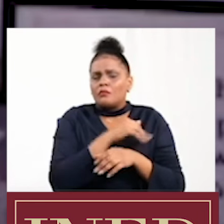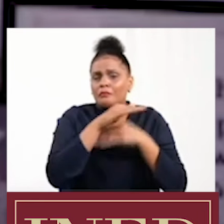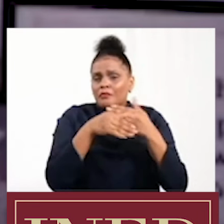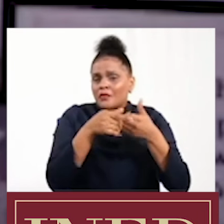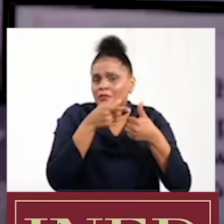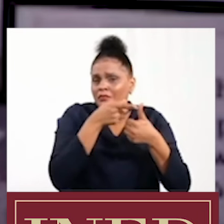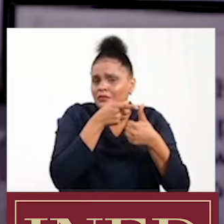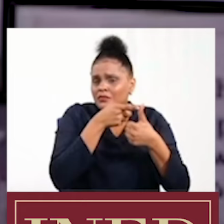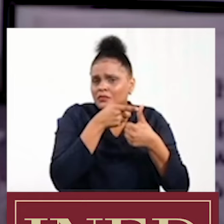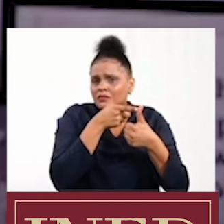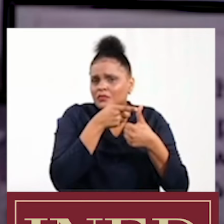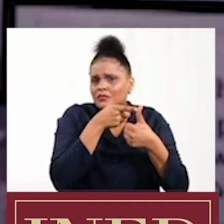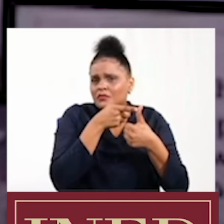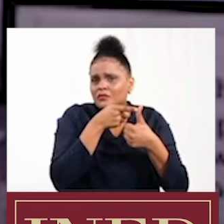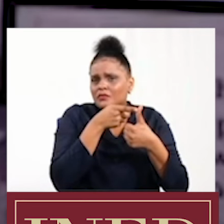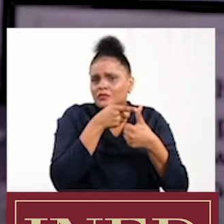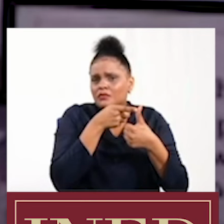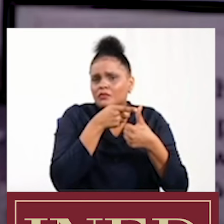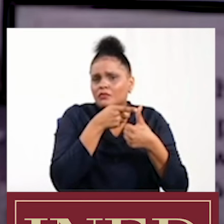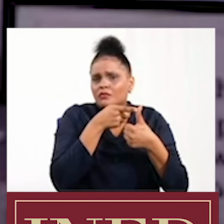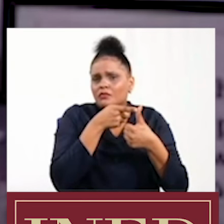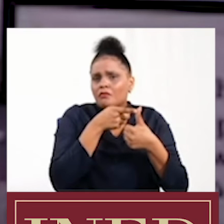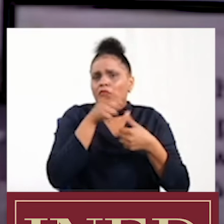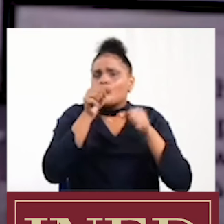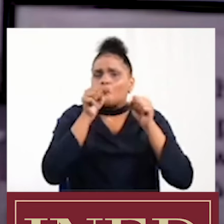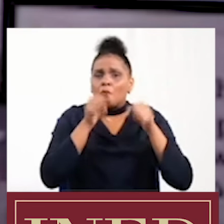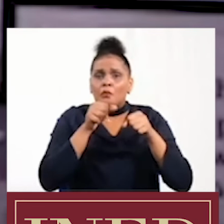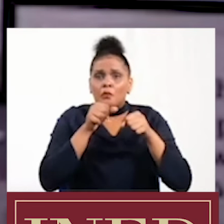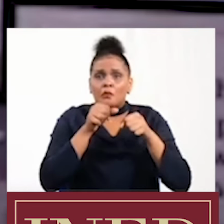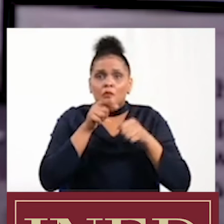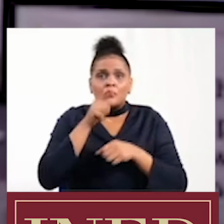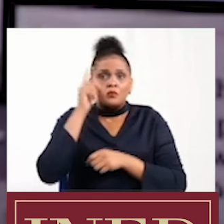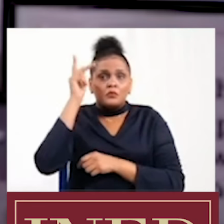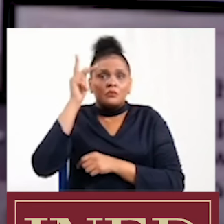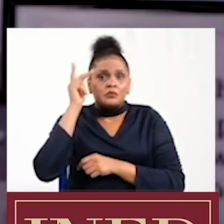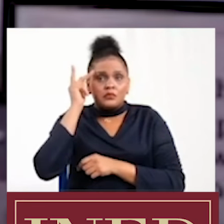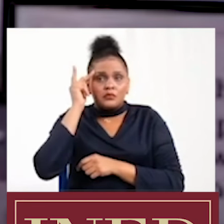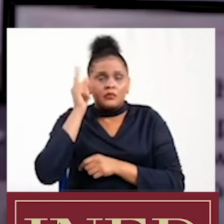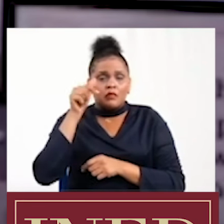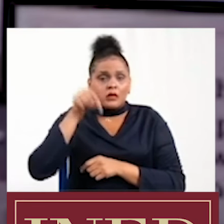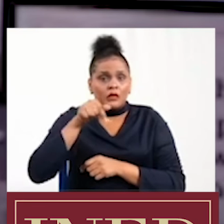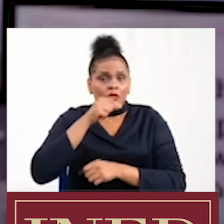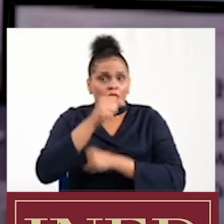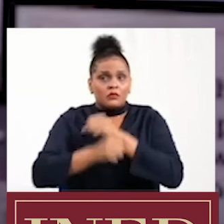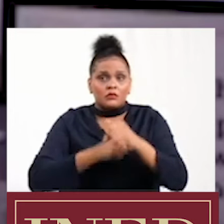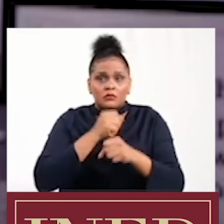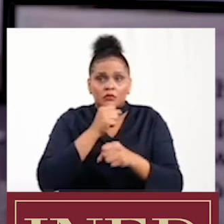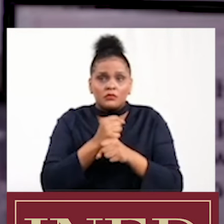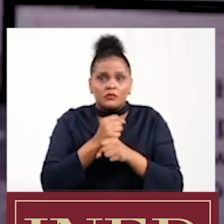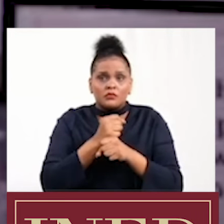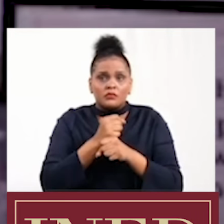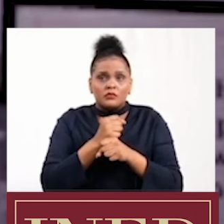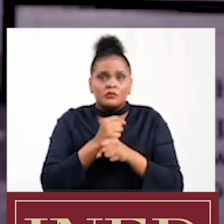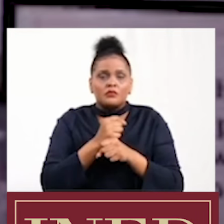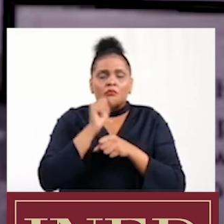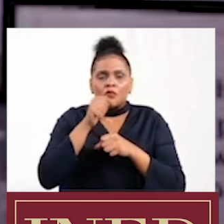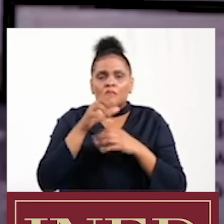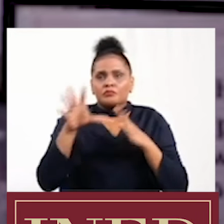primer lugar una la adopción de lo que fue una cuota progresiva y que experimenté en este año ya es la